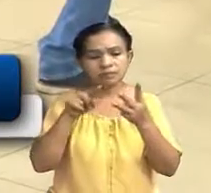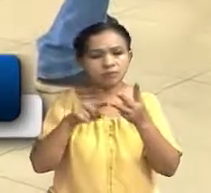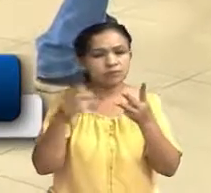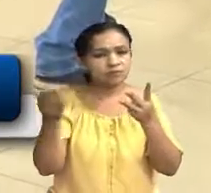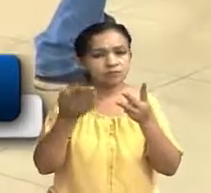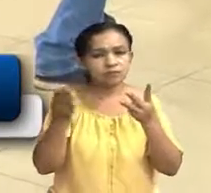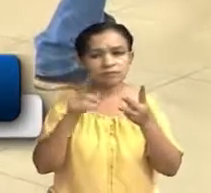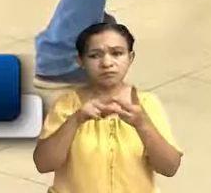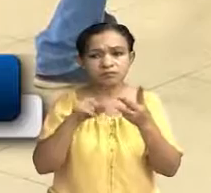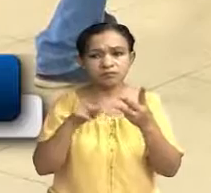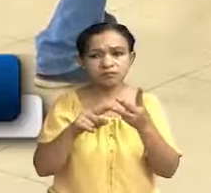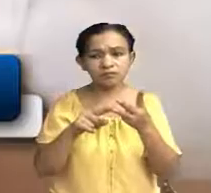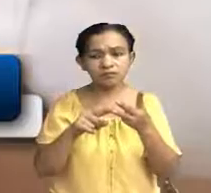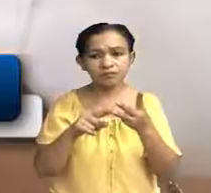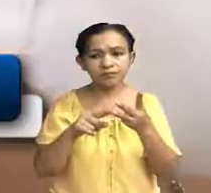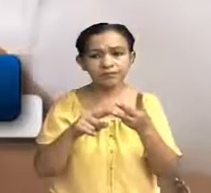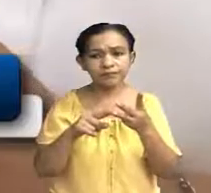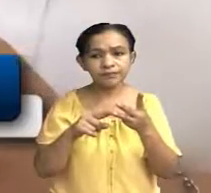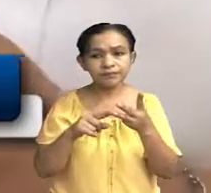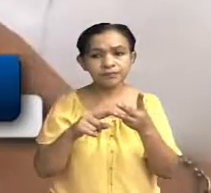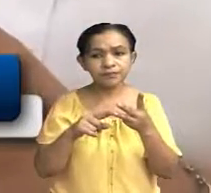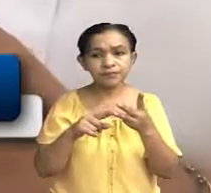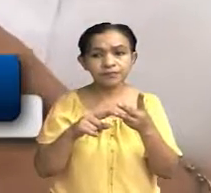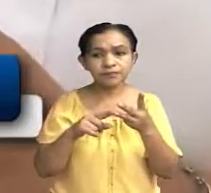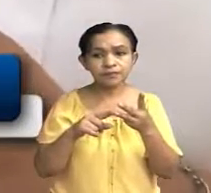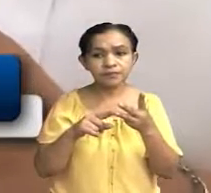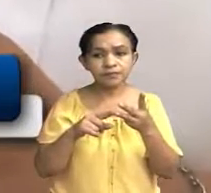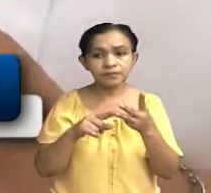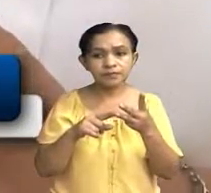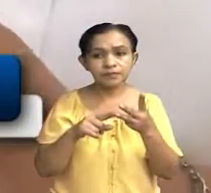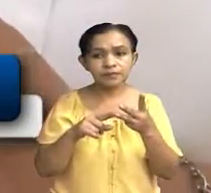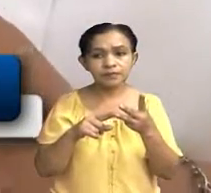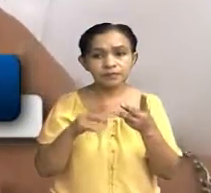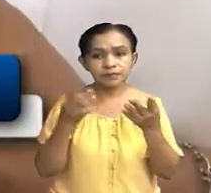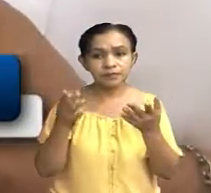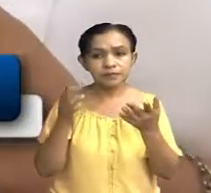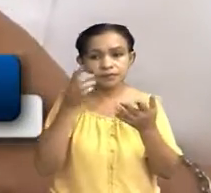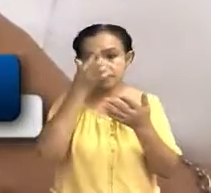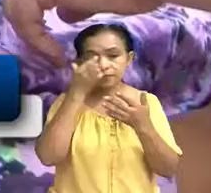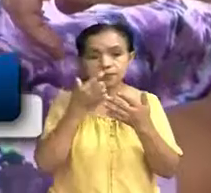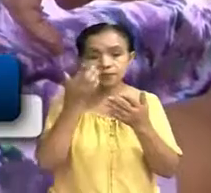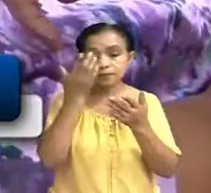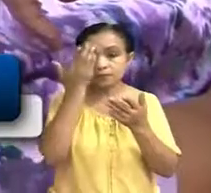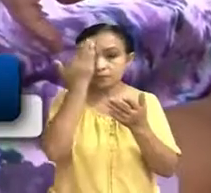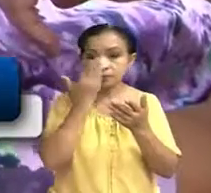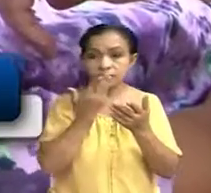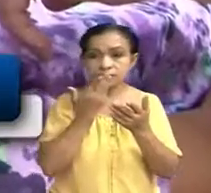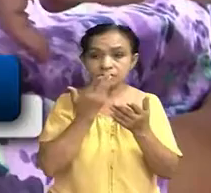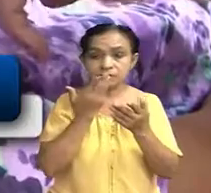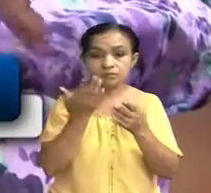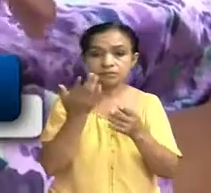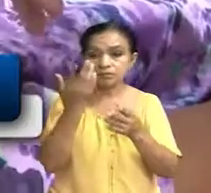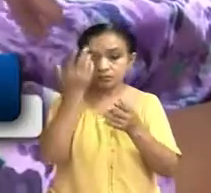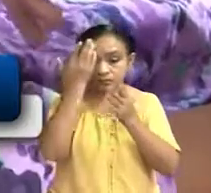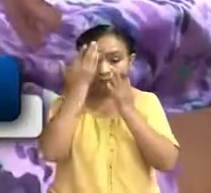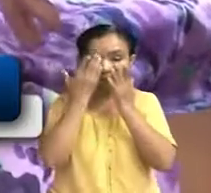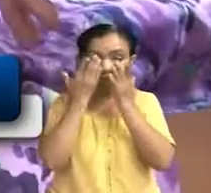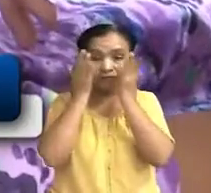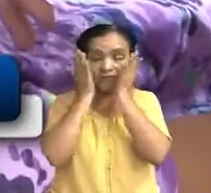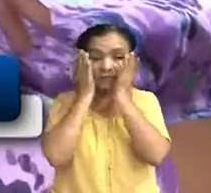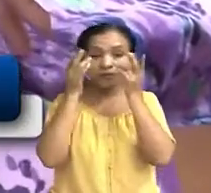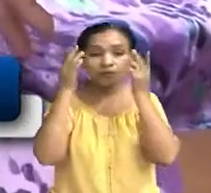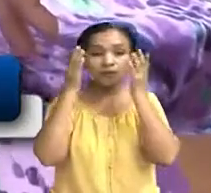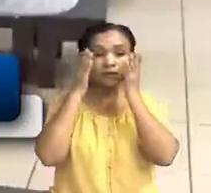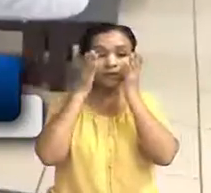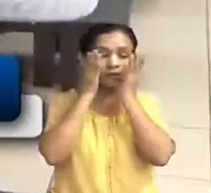se manifiestan? Bueno, tenemos la parálisis facial bilateral, que es a ambos lados del rostro. Y